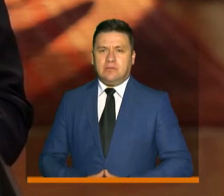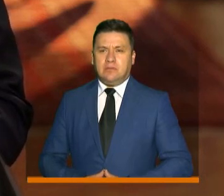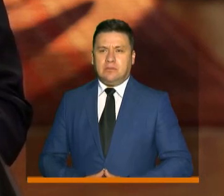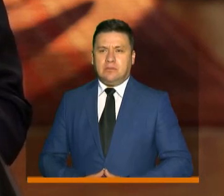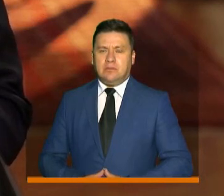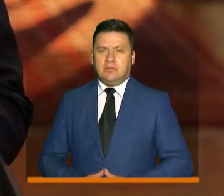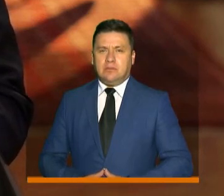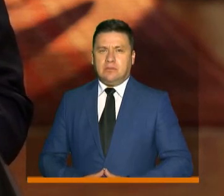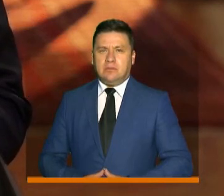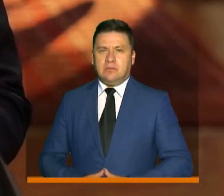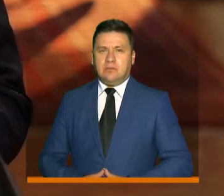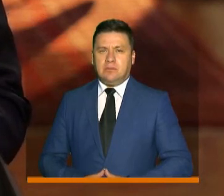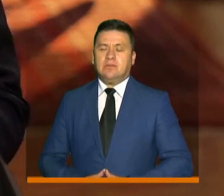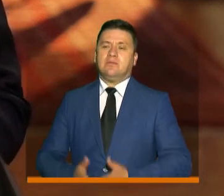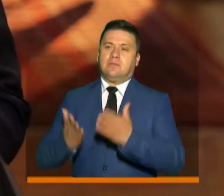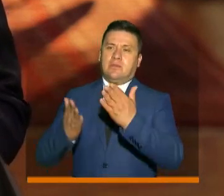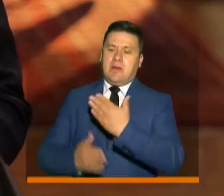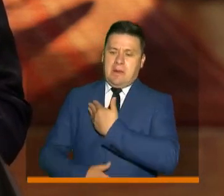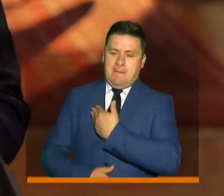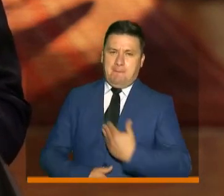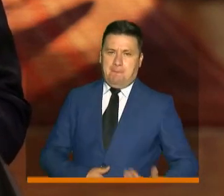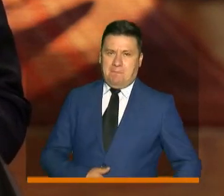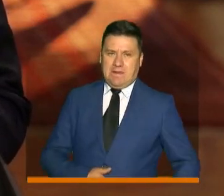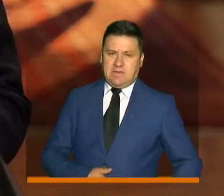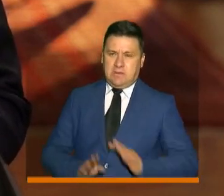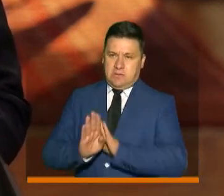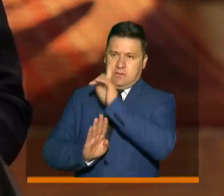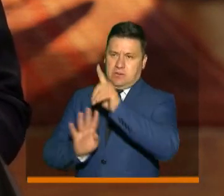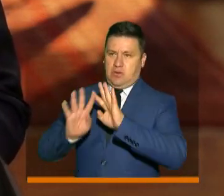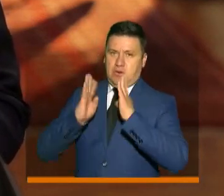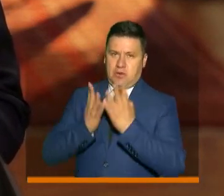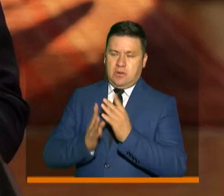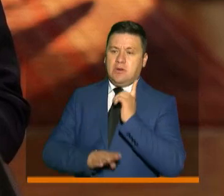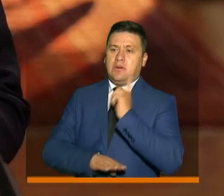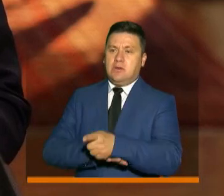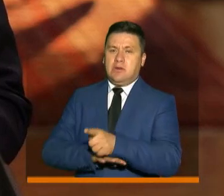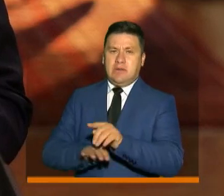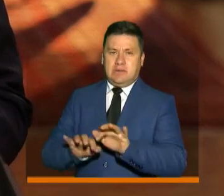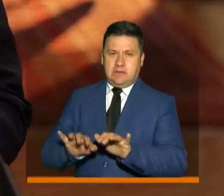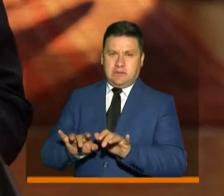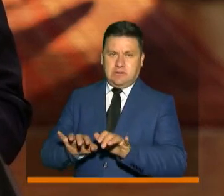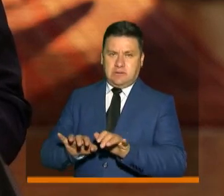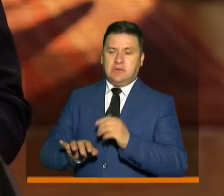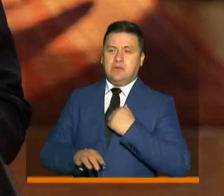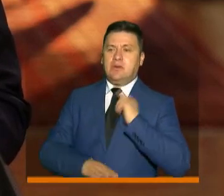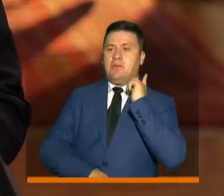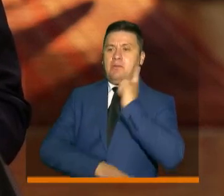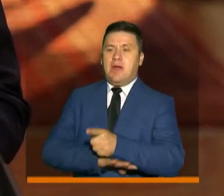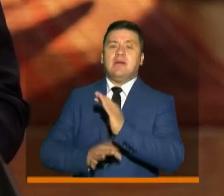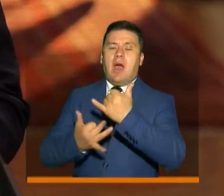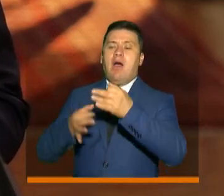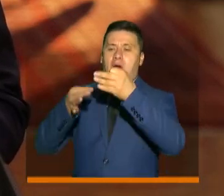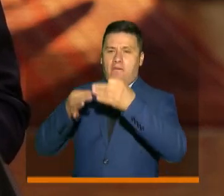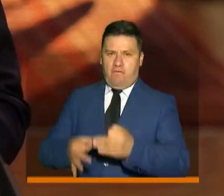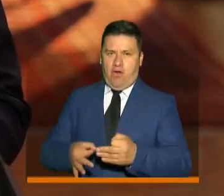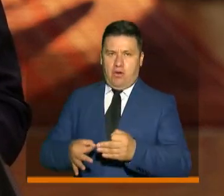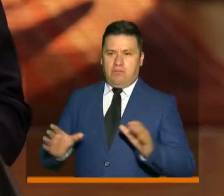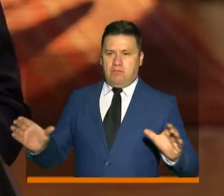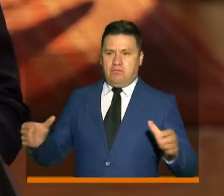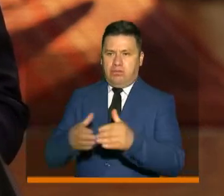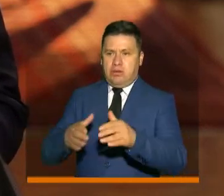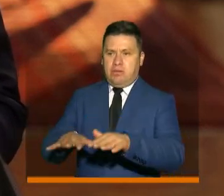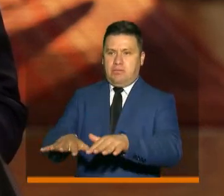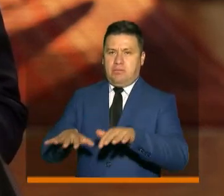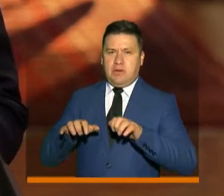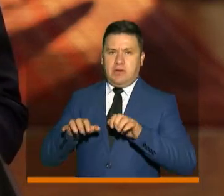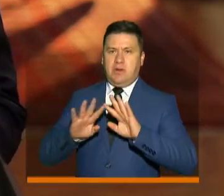del congreso señor presidente del congreso señor secretario declaró formalmente instaladas las